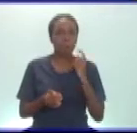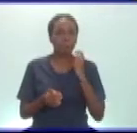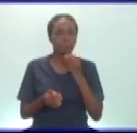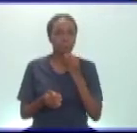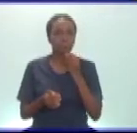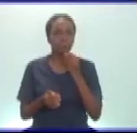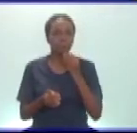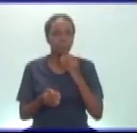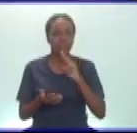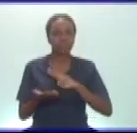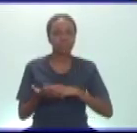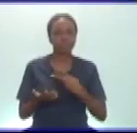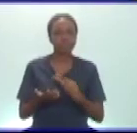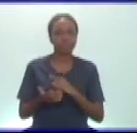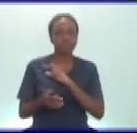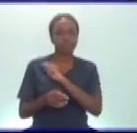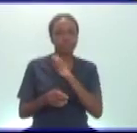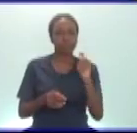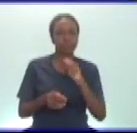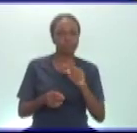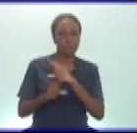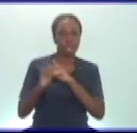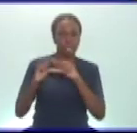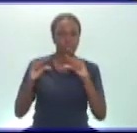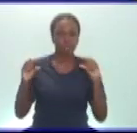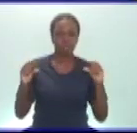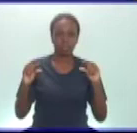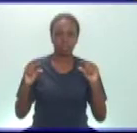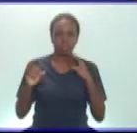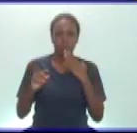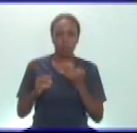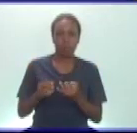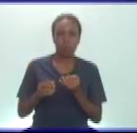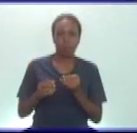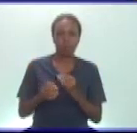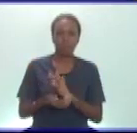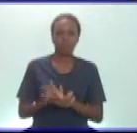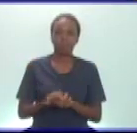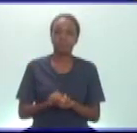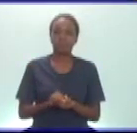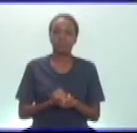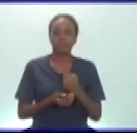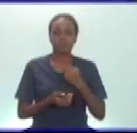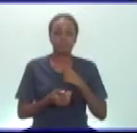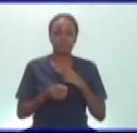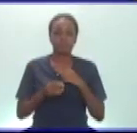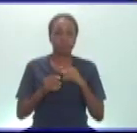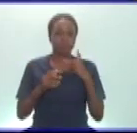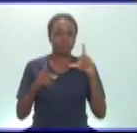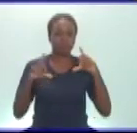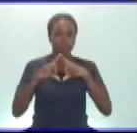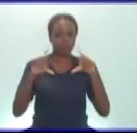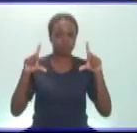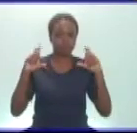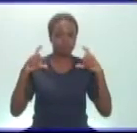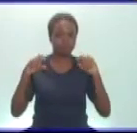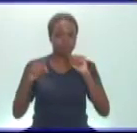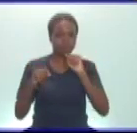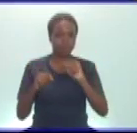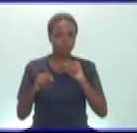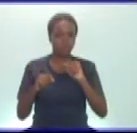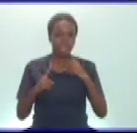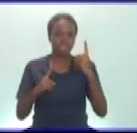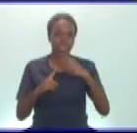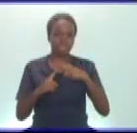está dicho en sentido figurado al sentido recto. ¿Cómo pudiéramos interpretar esta expresión? Yo se las voy a dejar en pantalla para que usted de